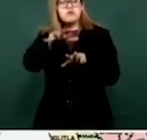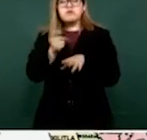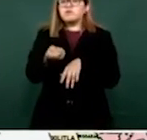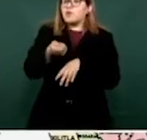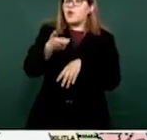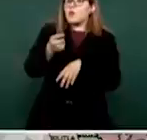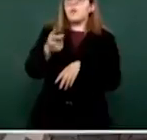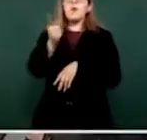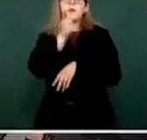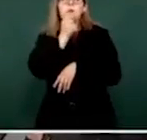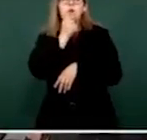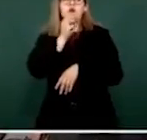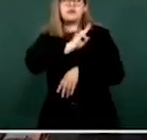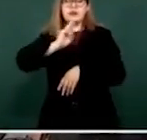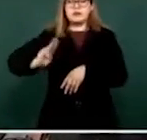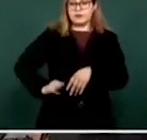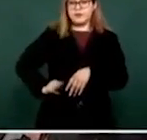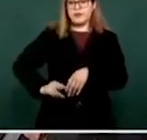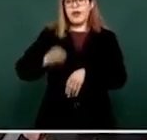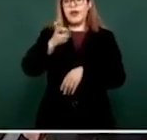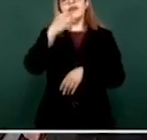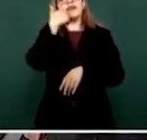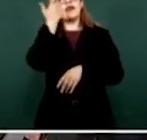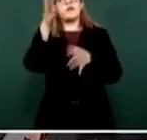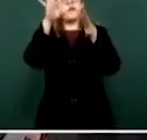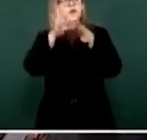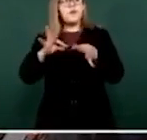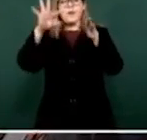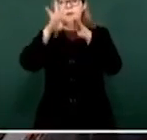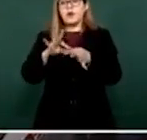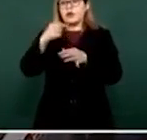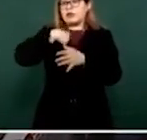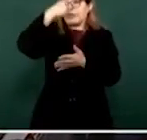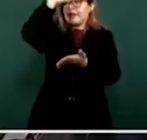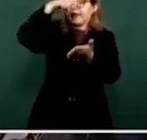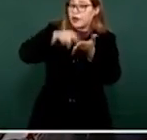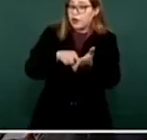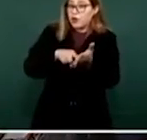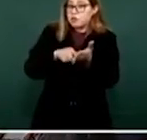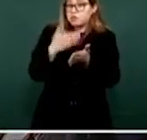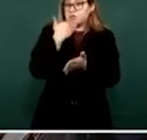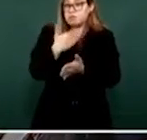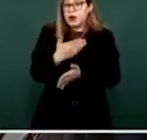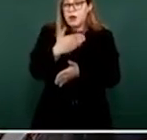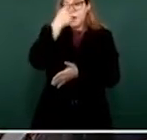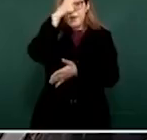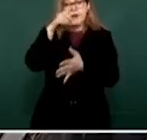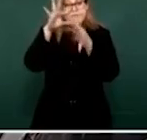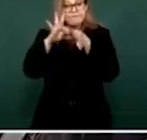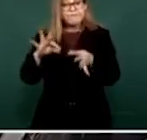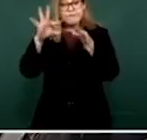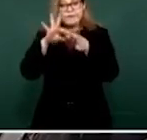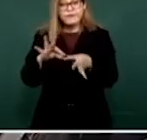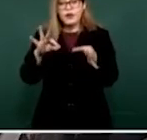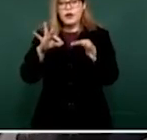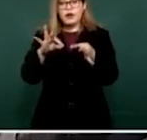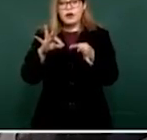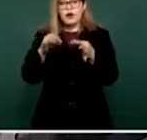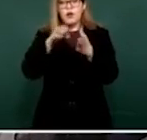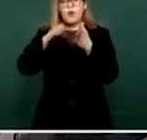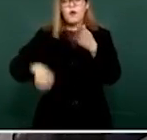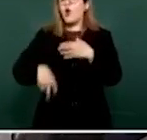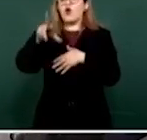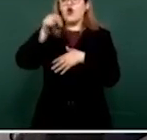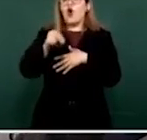poca policía municipal, ¿no? Y les queremos, bueno, yo creo que es un momento propicio para decirle, no estamos maquilando